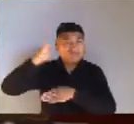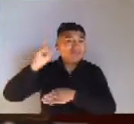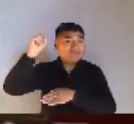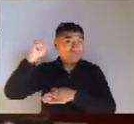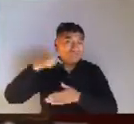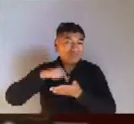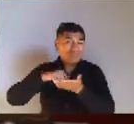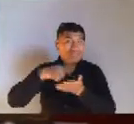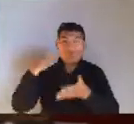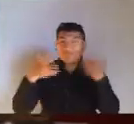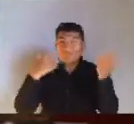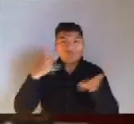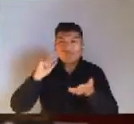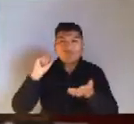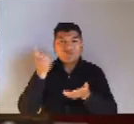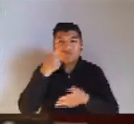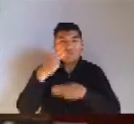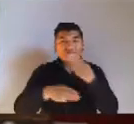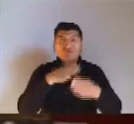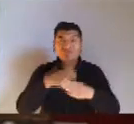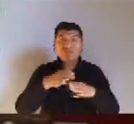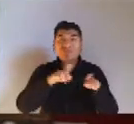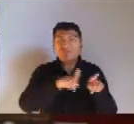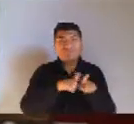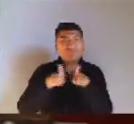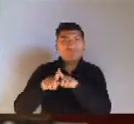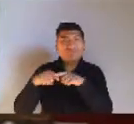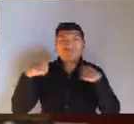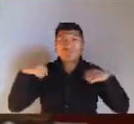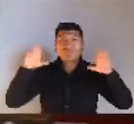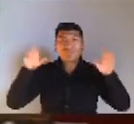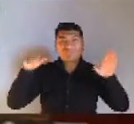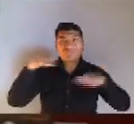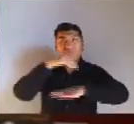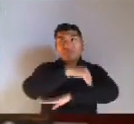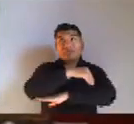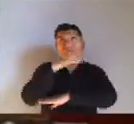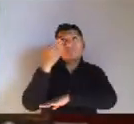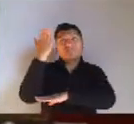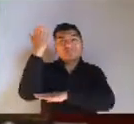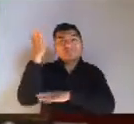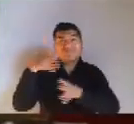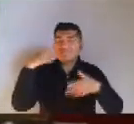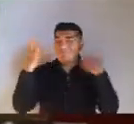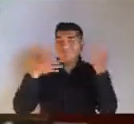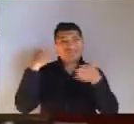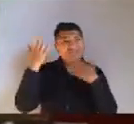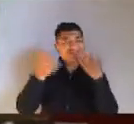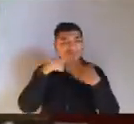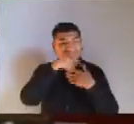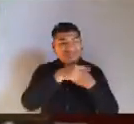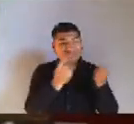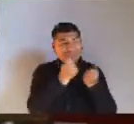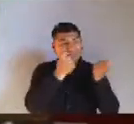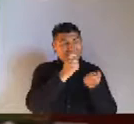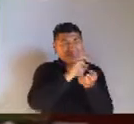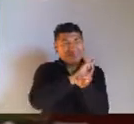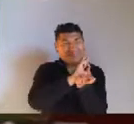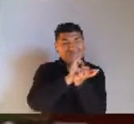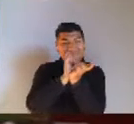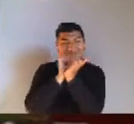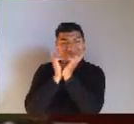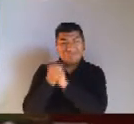alegría no solo sea terrena, sino que también los ángeles del cielo se alegren por aquel pecador